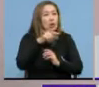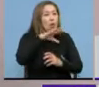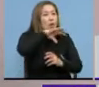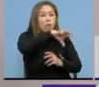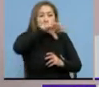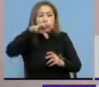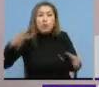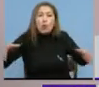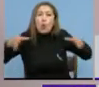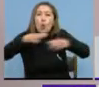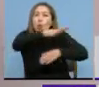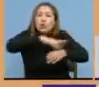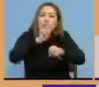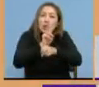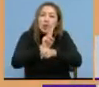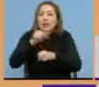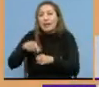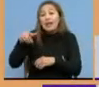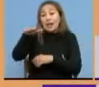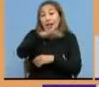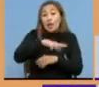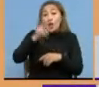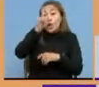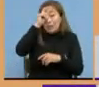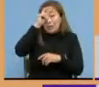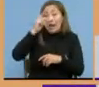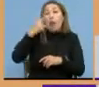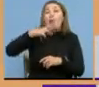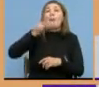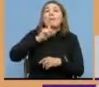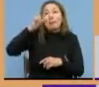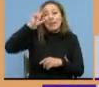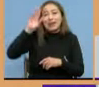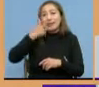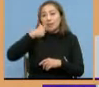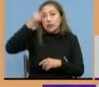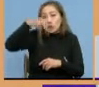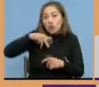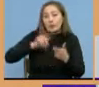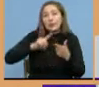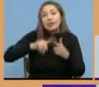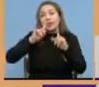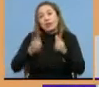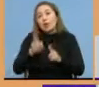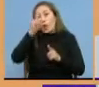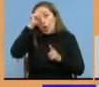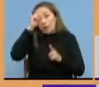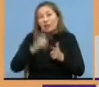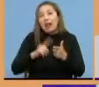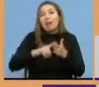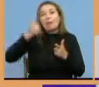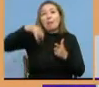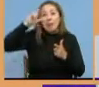abarcan la zona de ustedes en el ramal 1 tenemos al hospital paterson como hospital de cabecera y también incluye a los hospitales de la